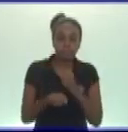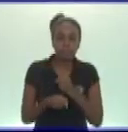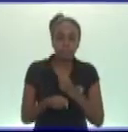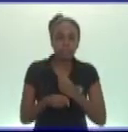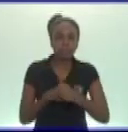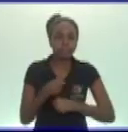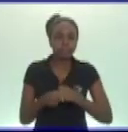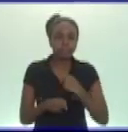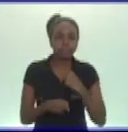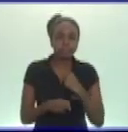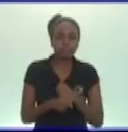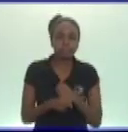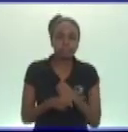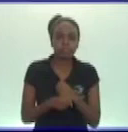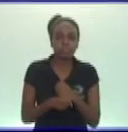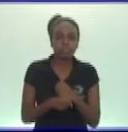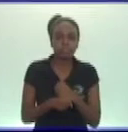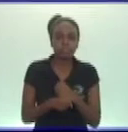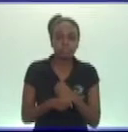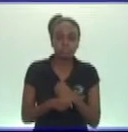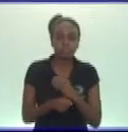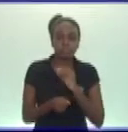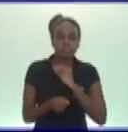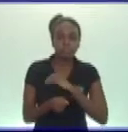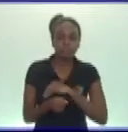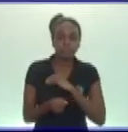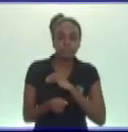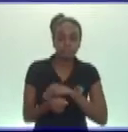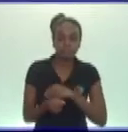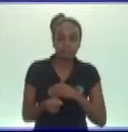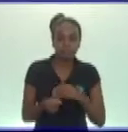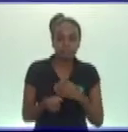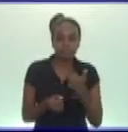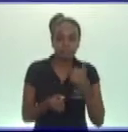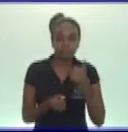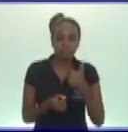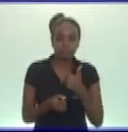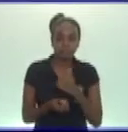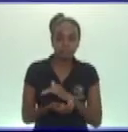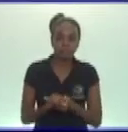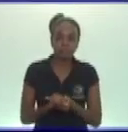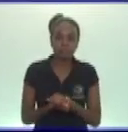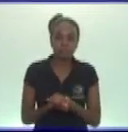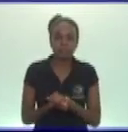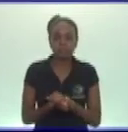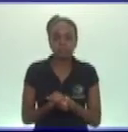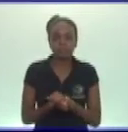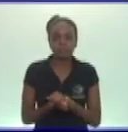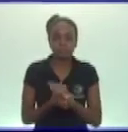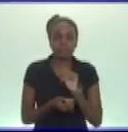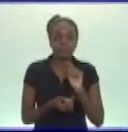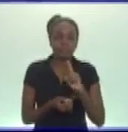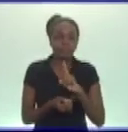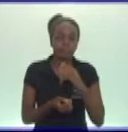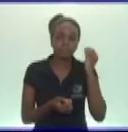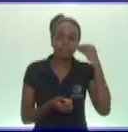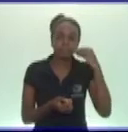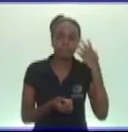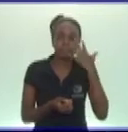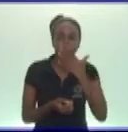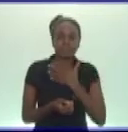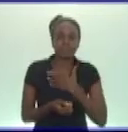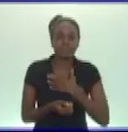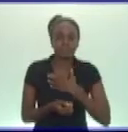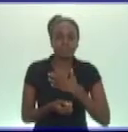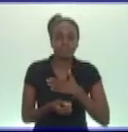realiza, que se sienta propiamente pleno. Gregorio Samsa no se reconoce a sí mismo, no es capaz de